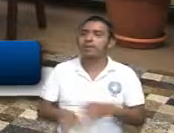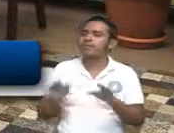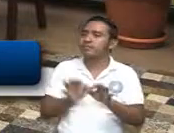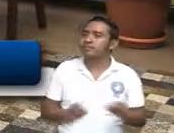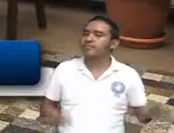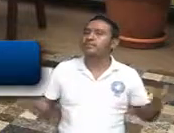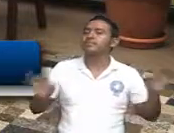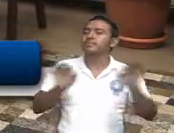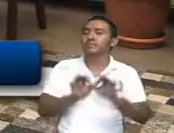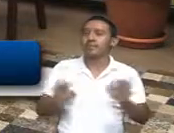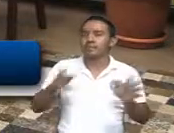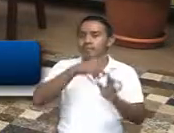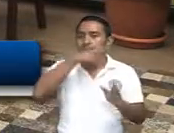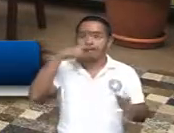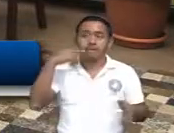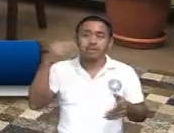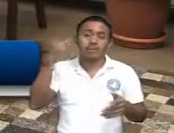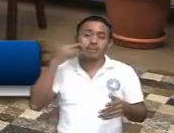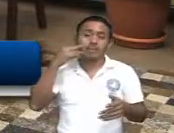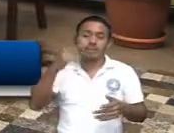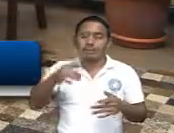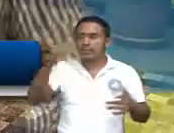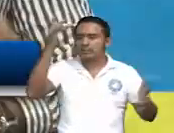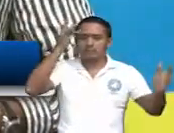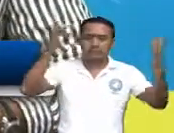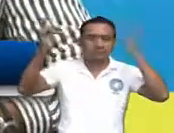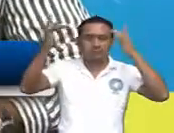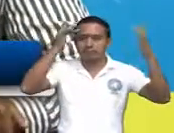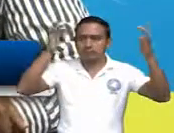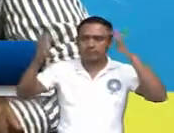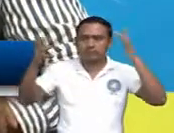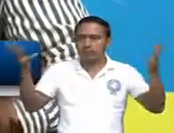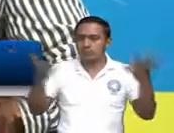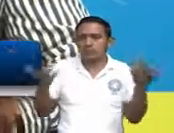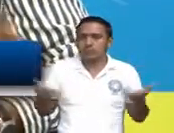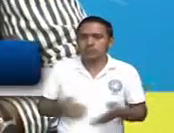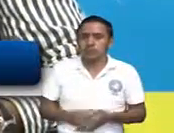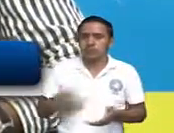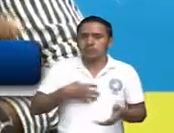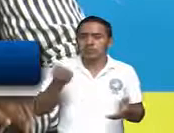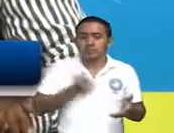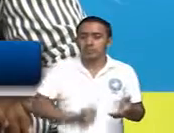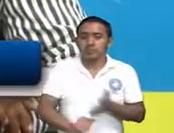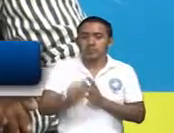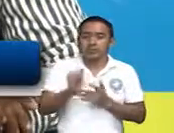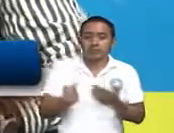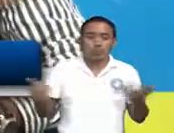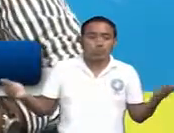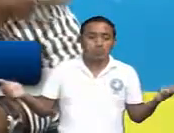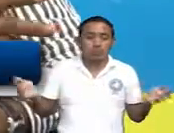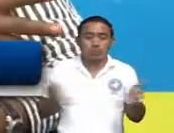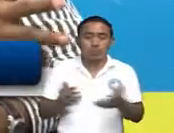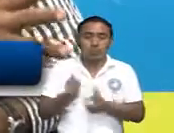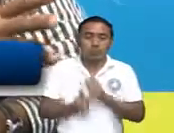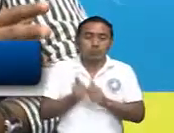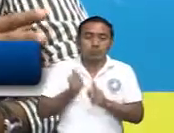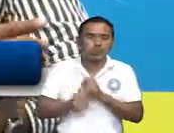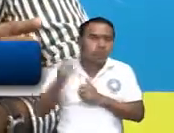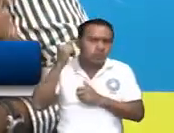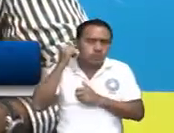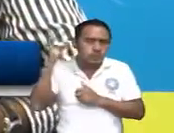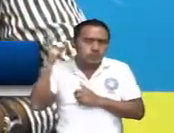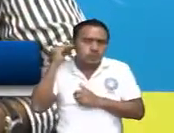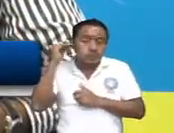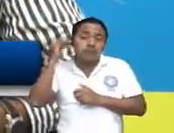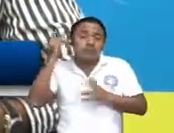es para los padres que tienen alguna preocupación porque su hijo está teniendo problemas de audición creo que es el